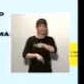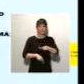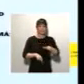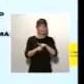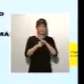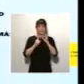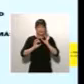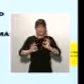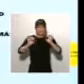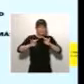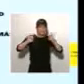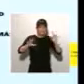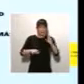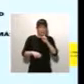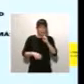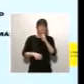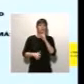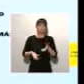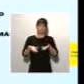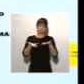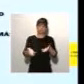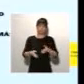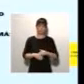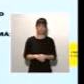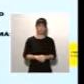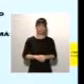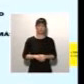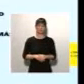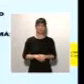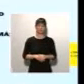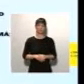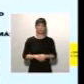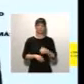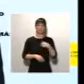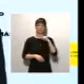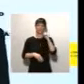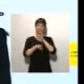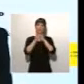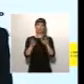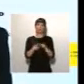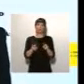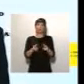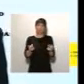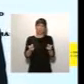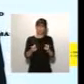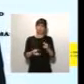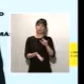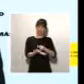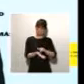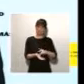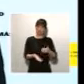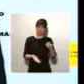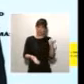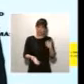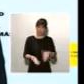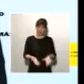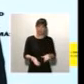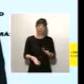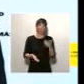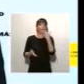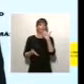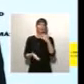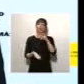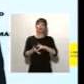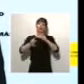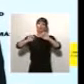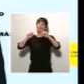También hemos estado realizando diagnóstico primario, diagnóstico de sospecha en